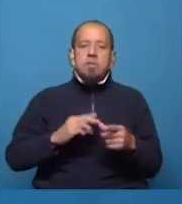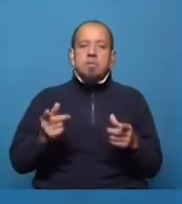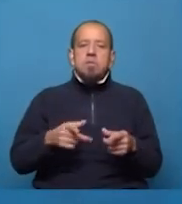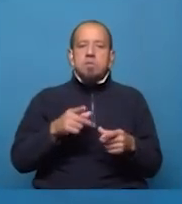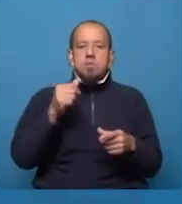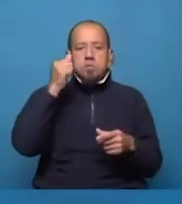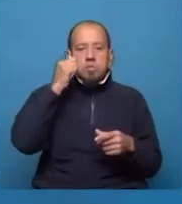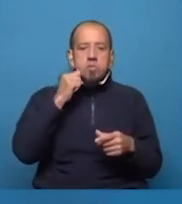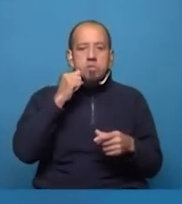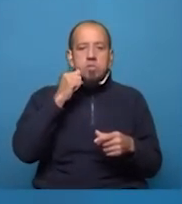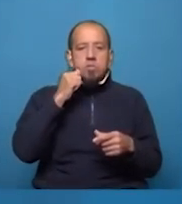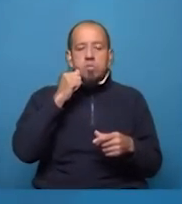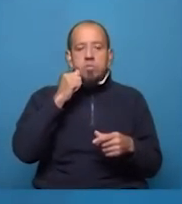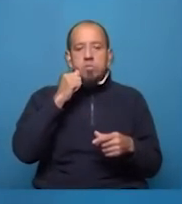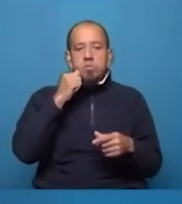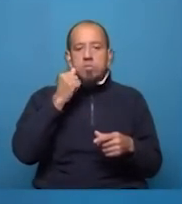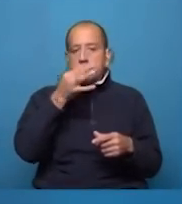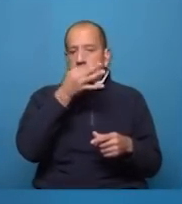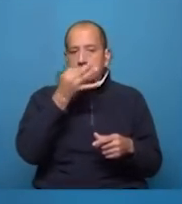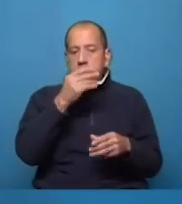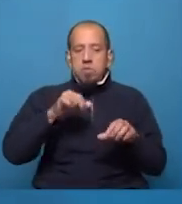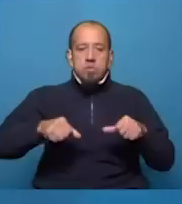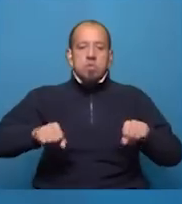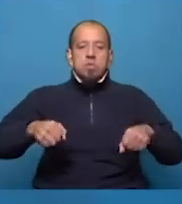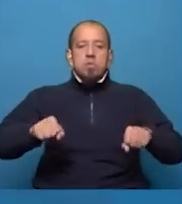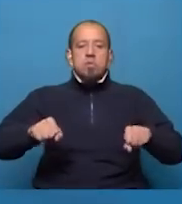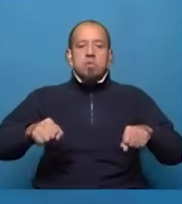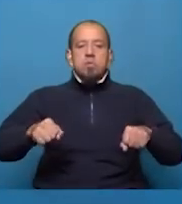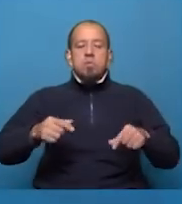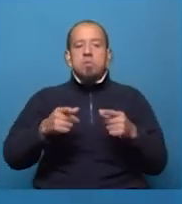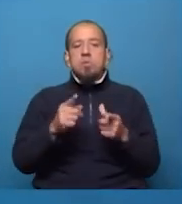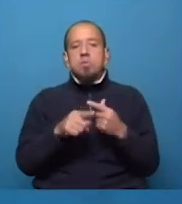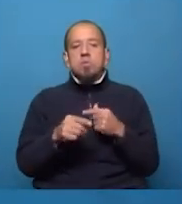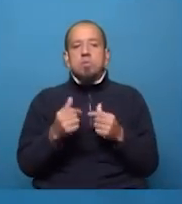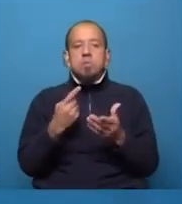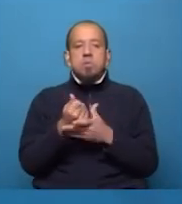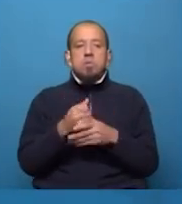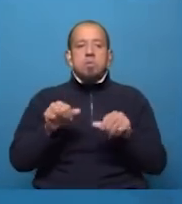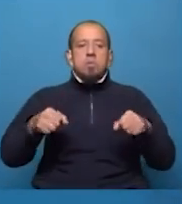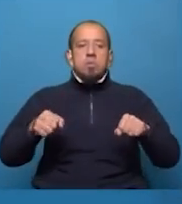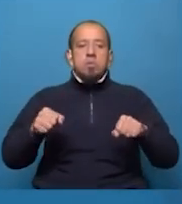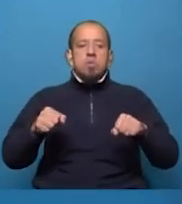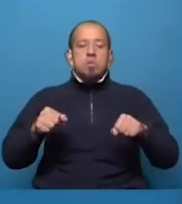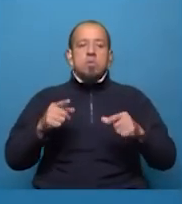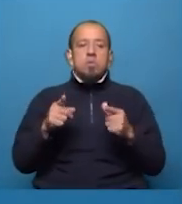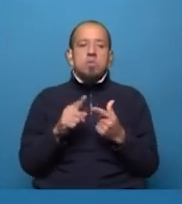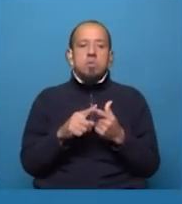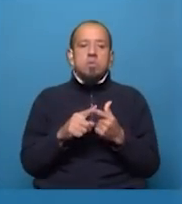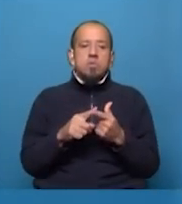barrio que se compra una moto con la plata que sacó del tráfico este está lavando plata